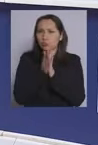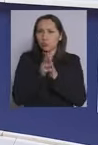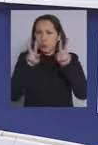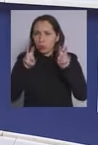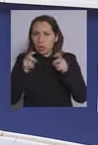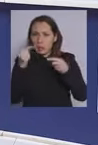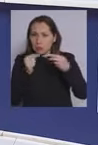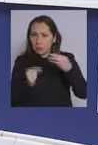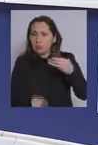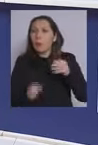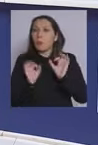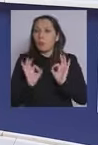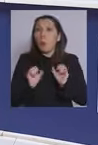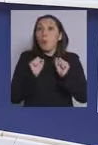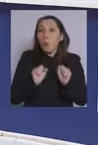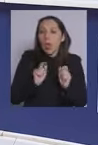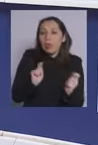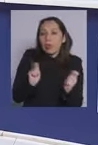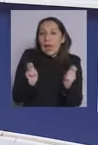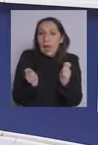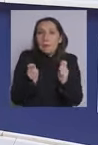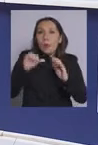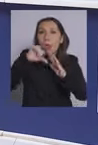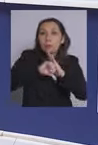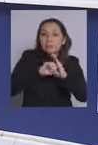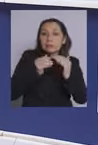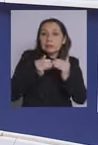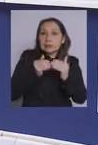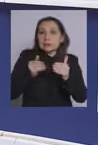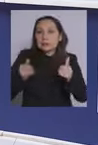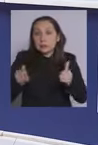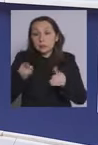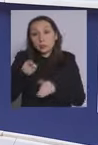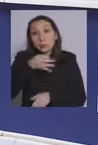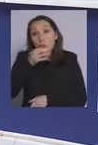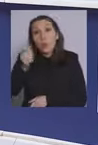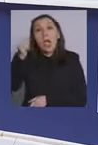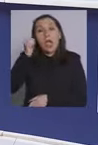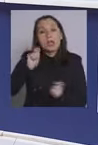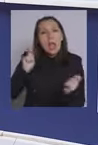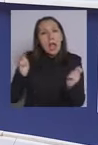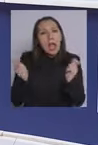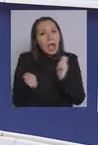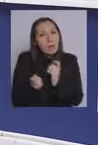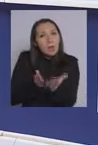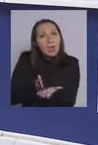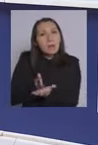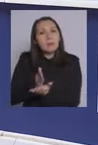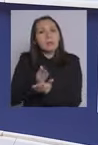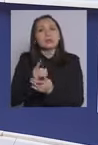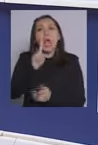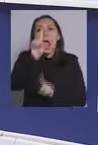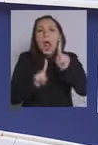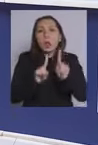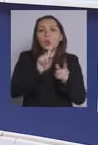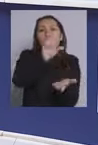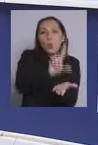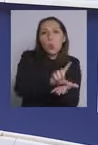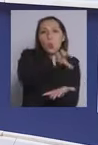parámetros para pasar a esta etapa de transición. Ustedes ayer mismo decían que esta transición iba a tener que ser implementada por zonas,